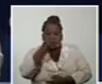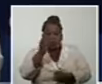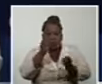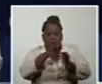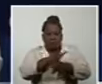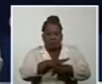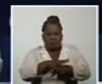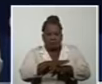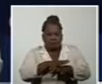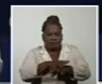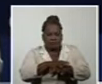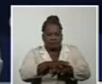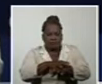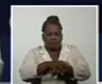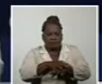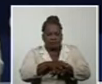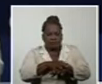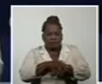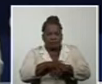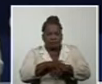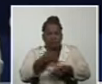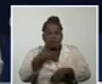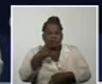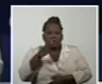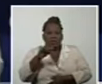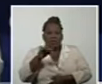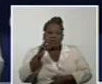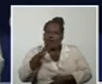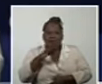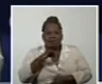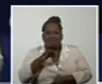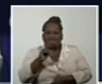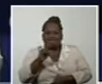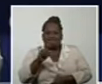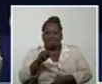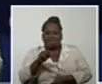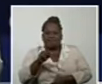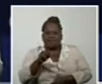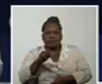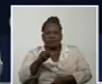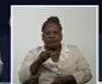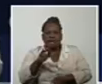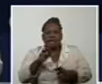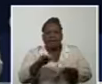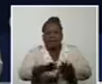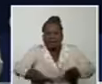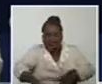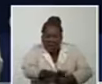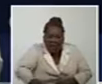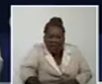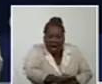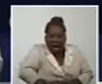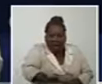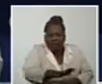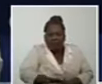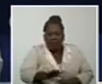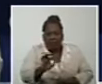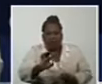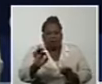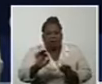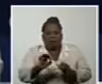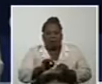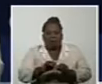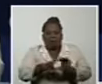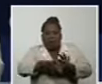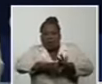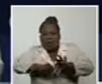porque si dijéramos que no es así, pues mira, no hay que estar desinfectando la superficie, ni los pasamanos,